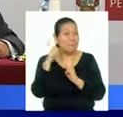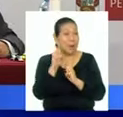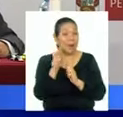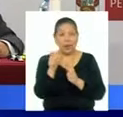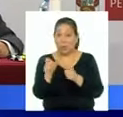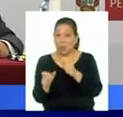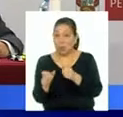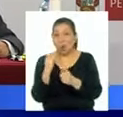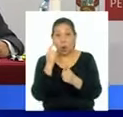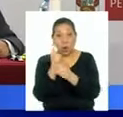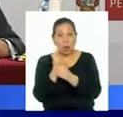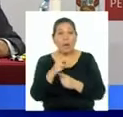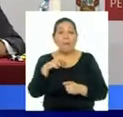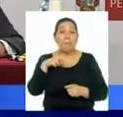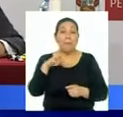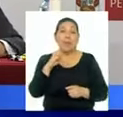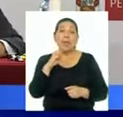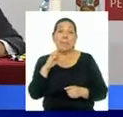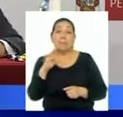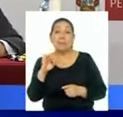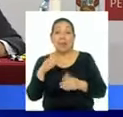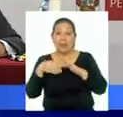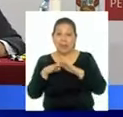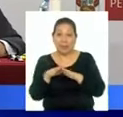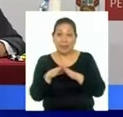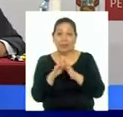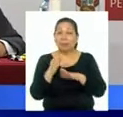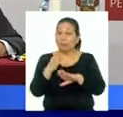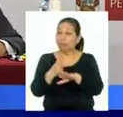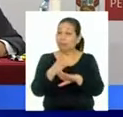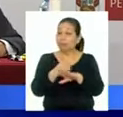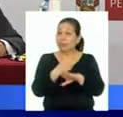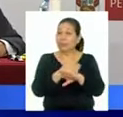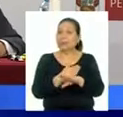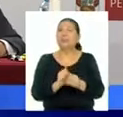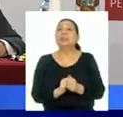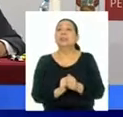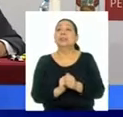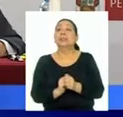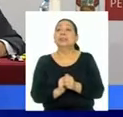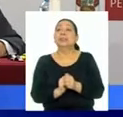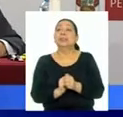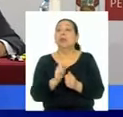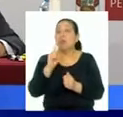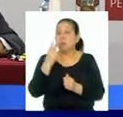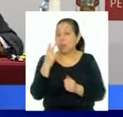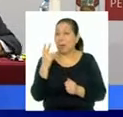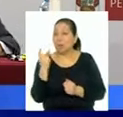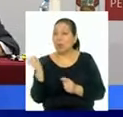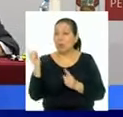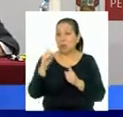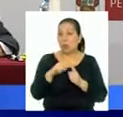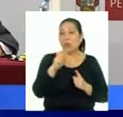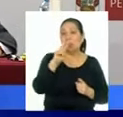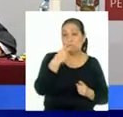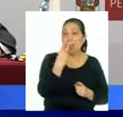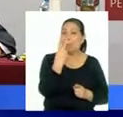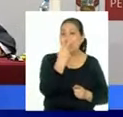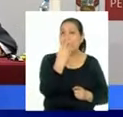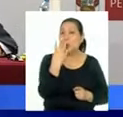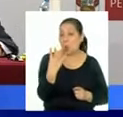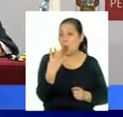Perú, conocido como PEBE, dentro de los que debe desarrollarse dentro de los años 2021 a 2024, que